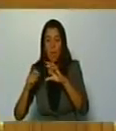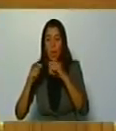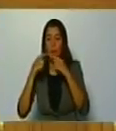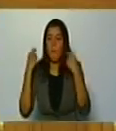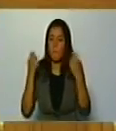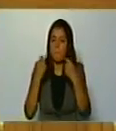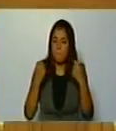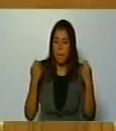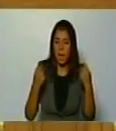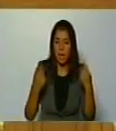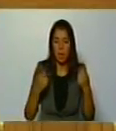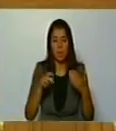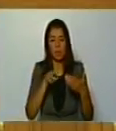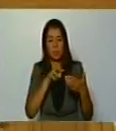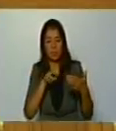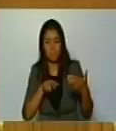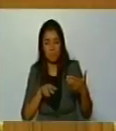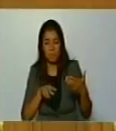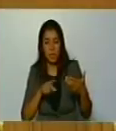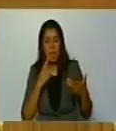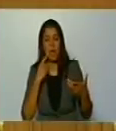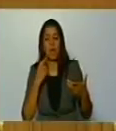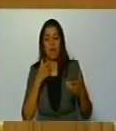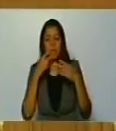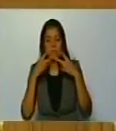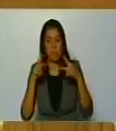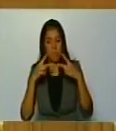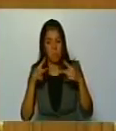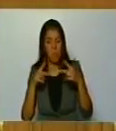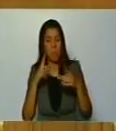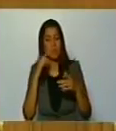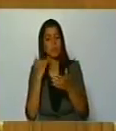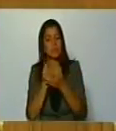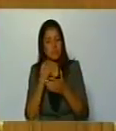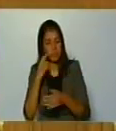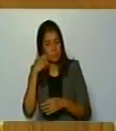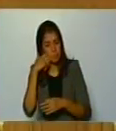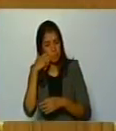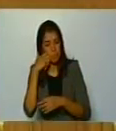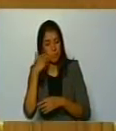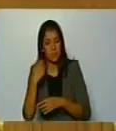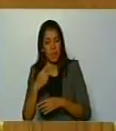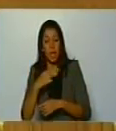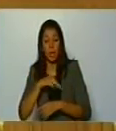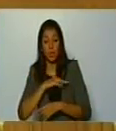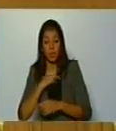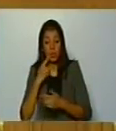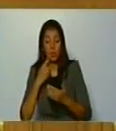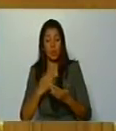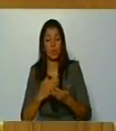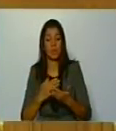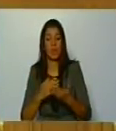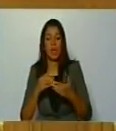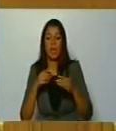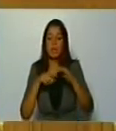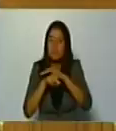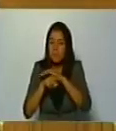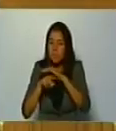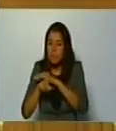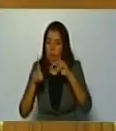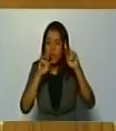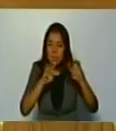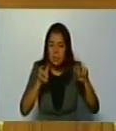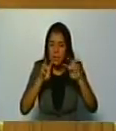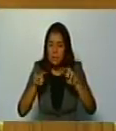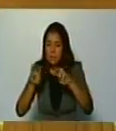prensas, que eran públicas y notorias en todo caso, pero hicimos ese trabajo de